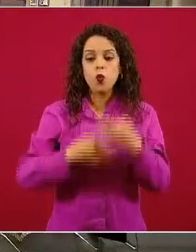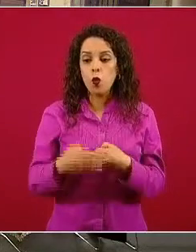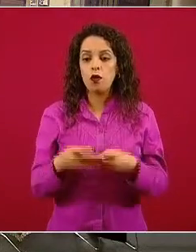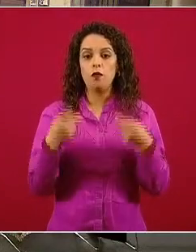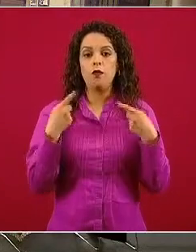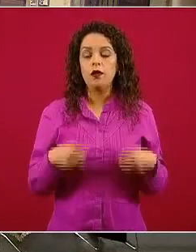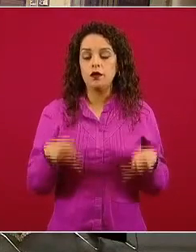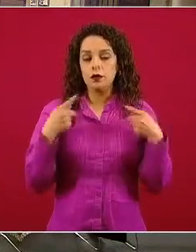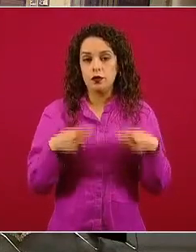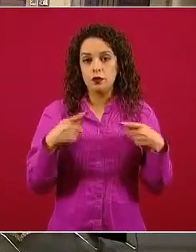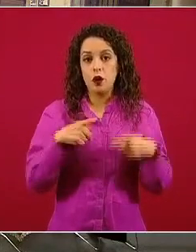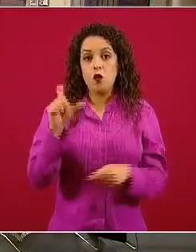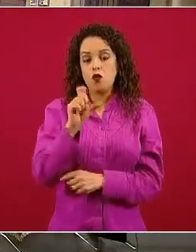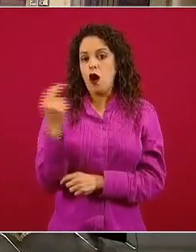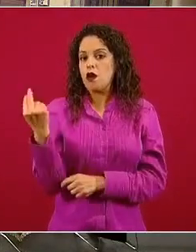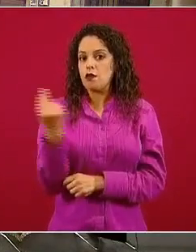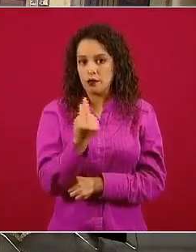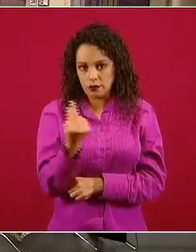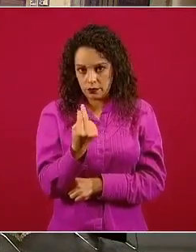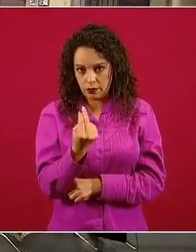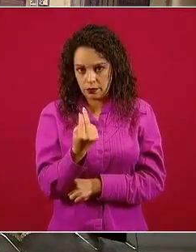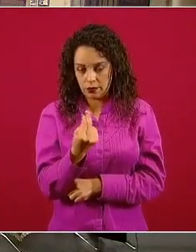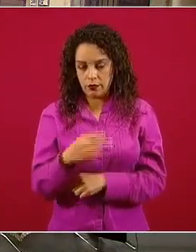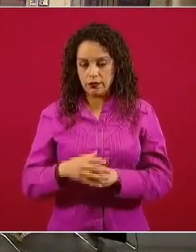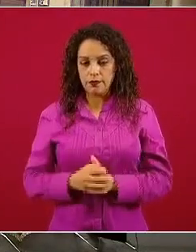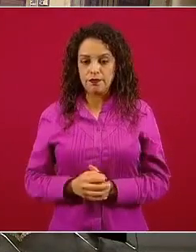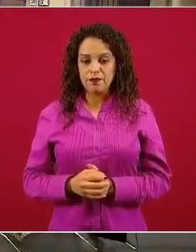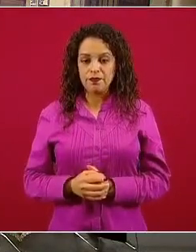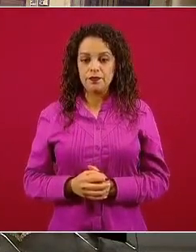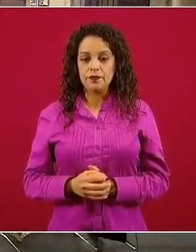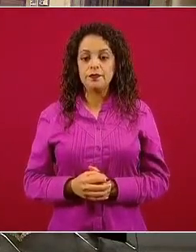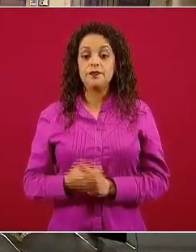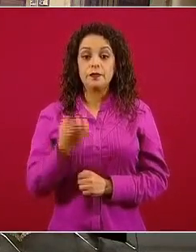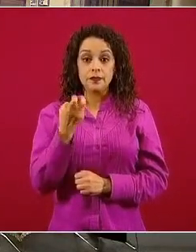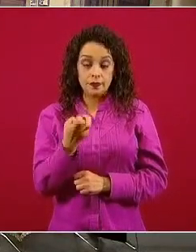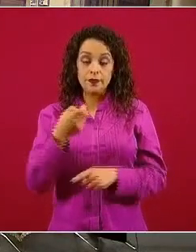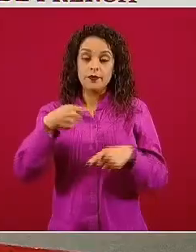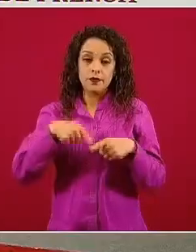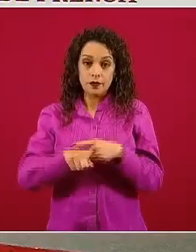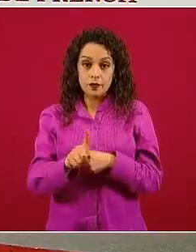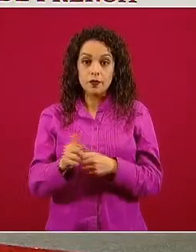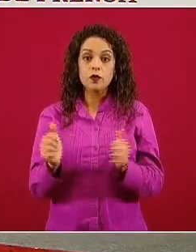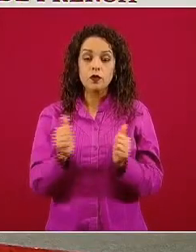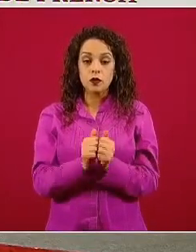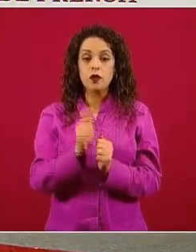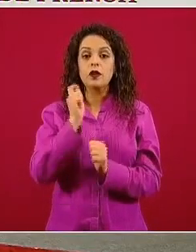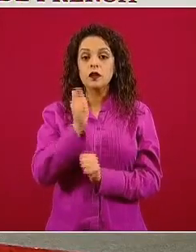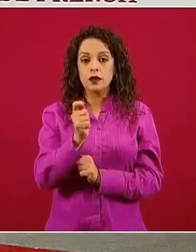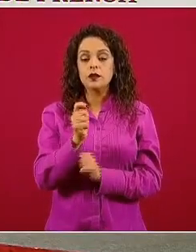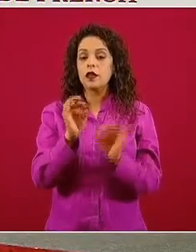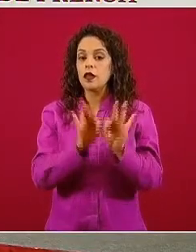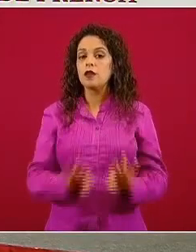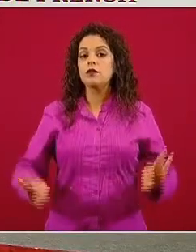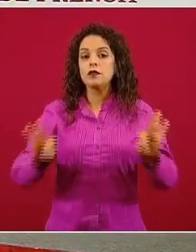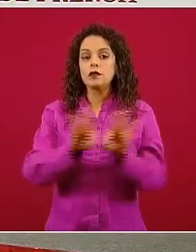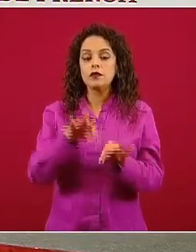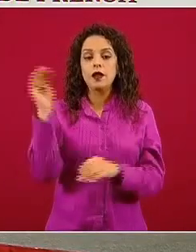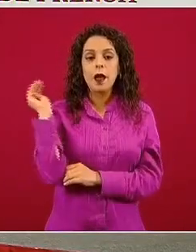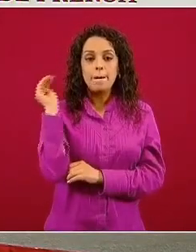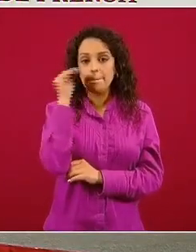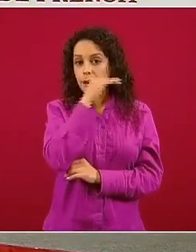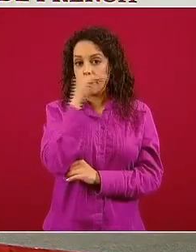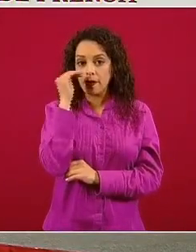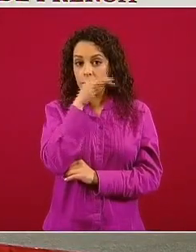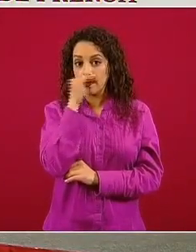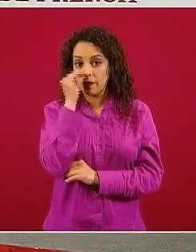personas que lo requieren y parte precisamente desde este principio de gratuidad de la misma, lo cual